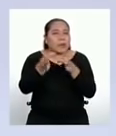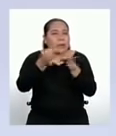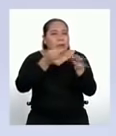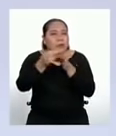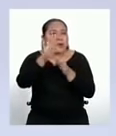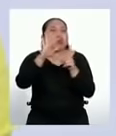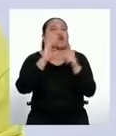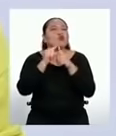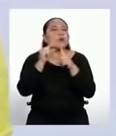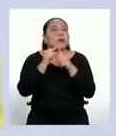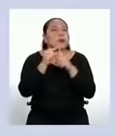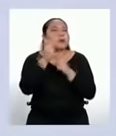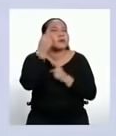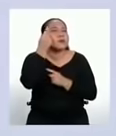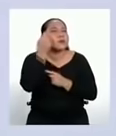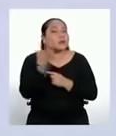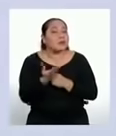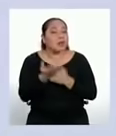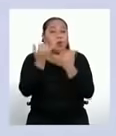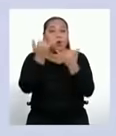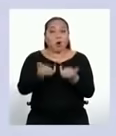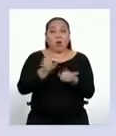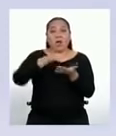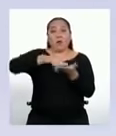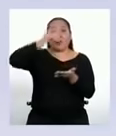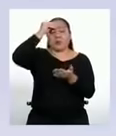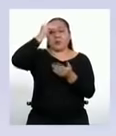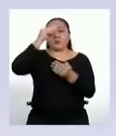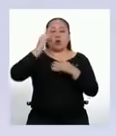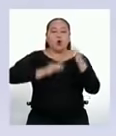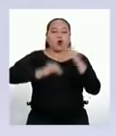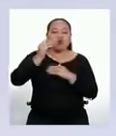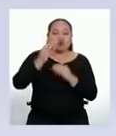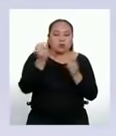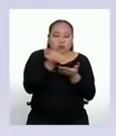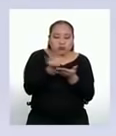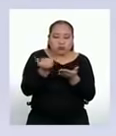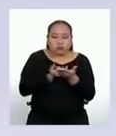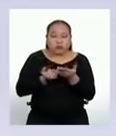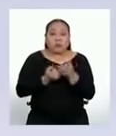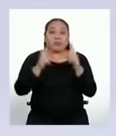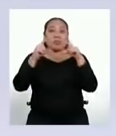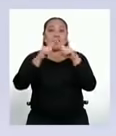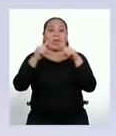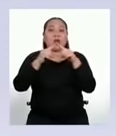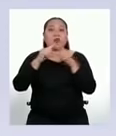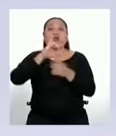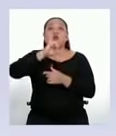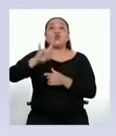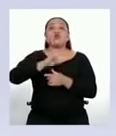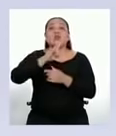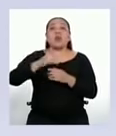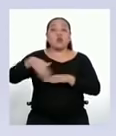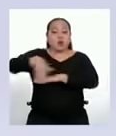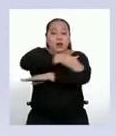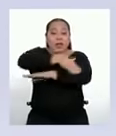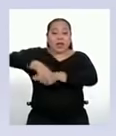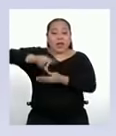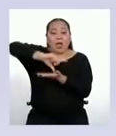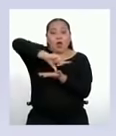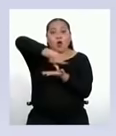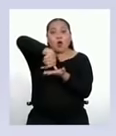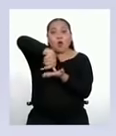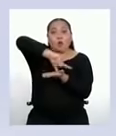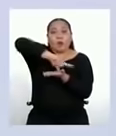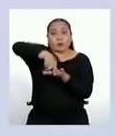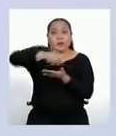lo que entendiste? Hoy aprendimos a construir triángulos haciendo uso de la regla y compás. Asimismo, comprendimos la